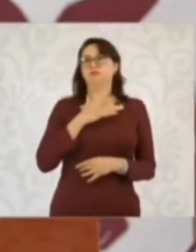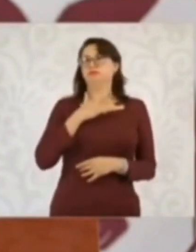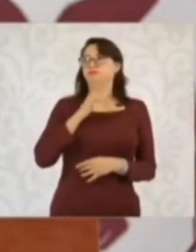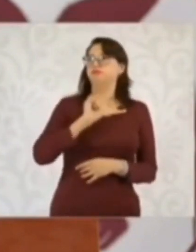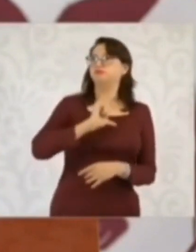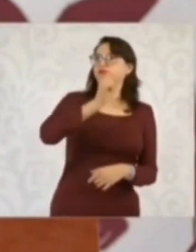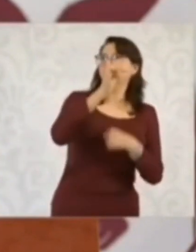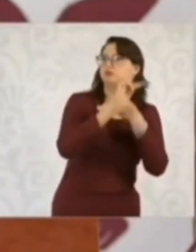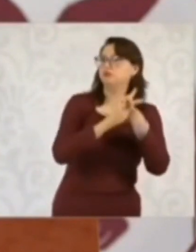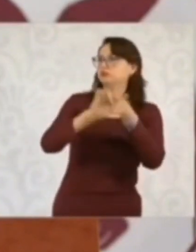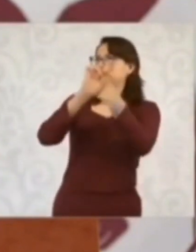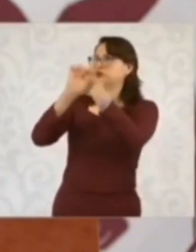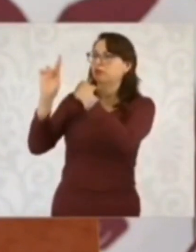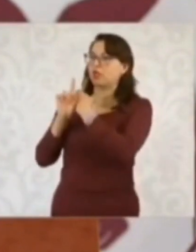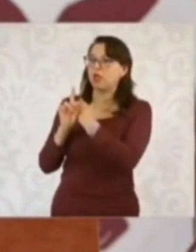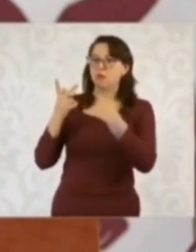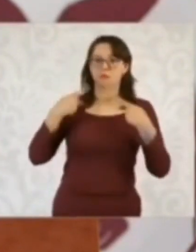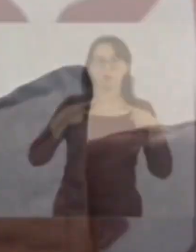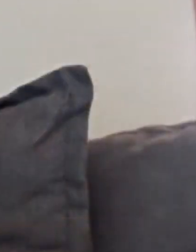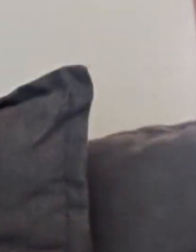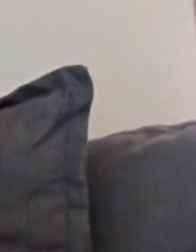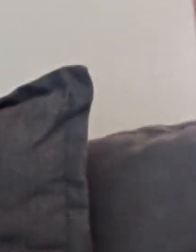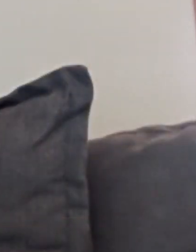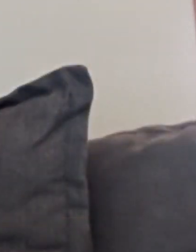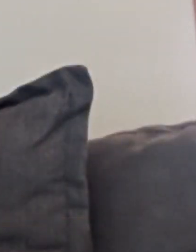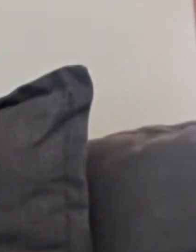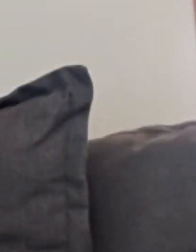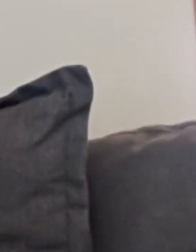este nivel de apoyos sociales a su población.